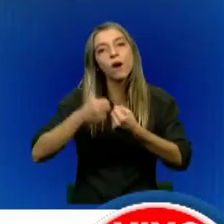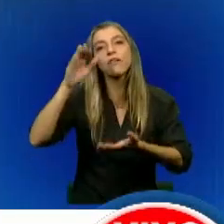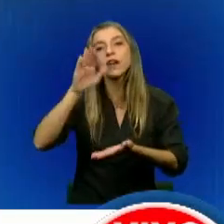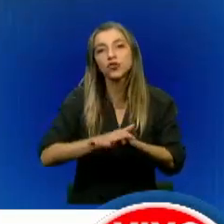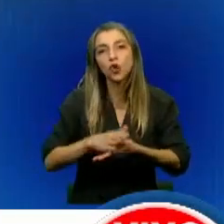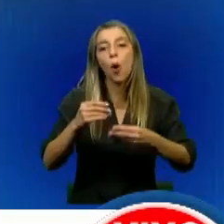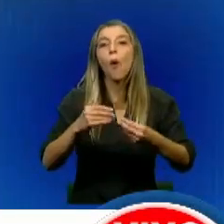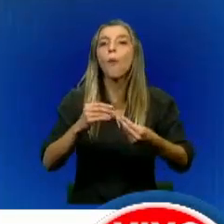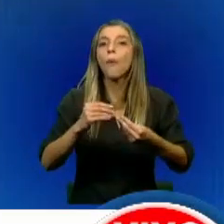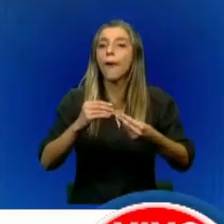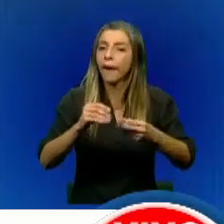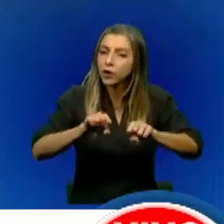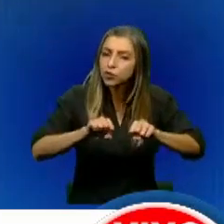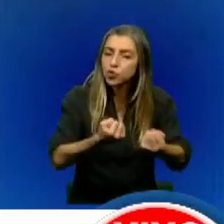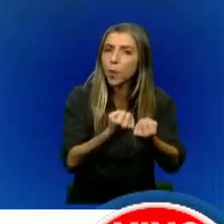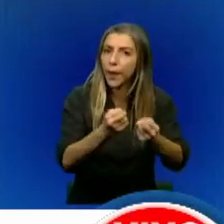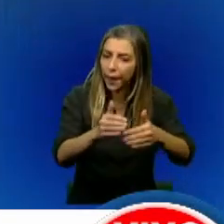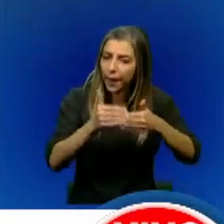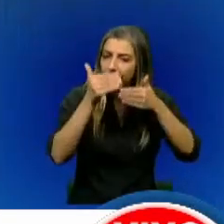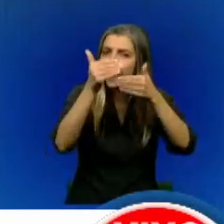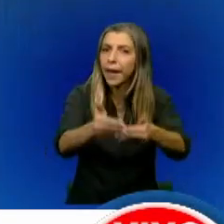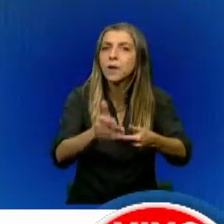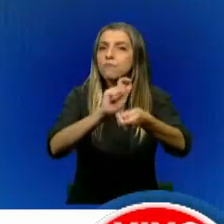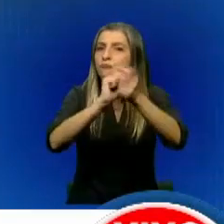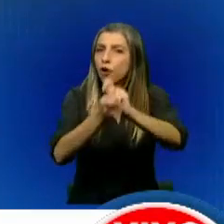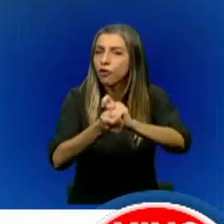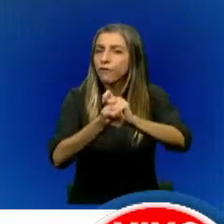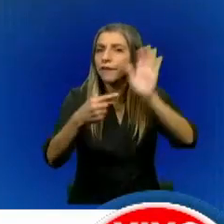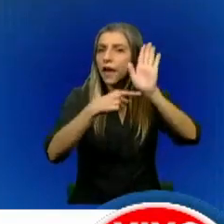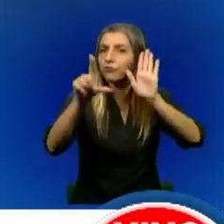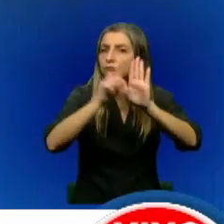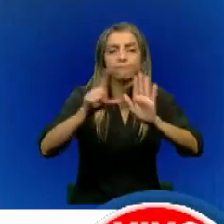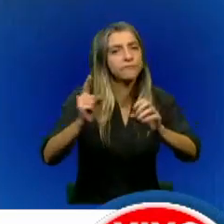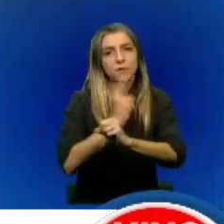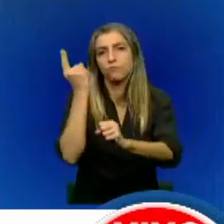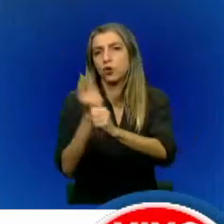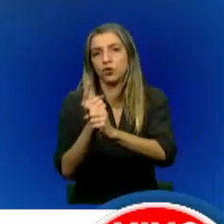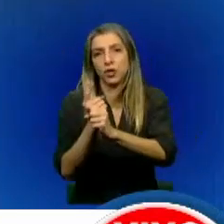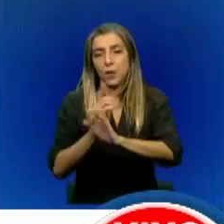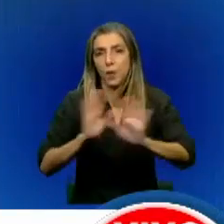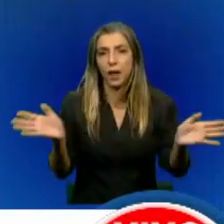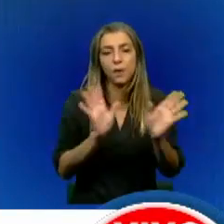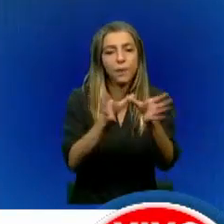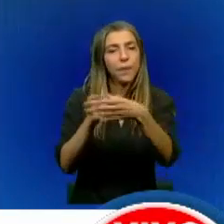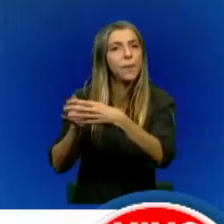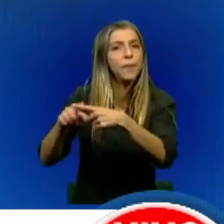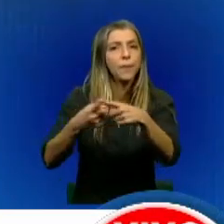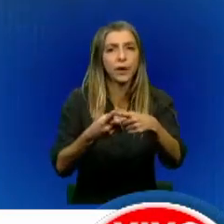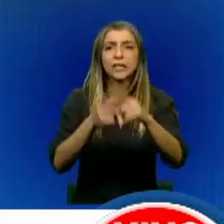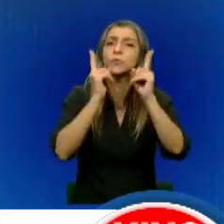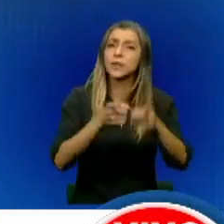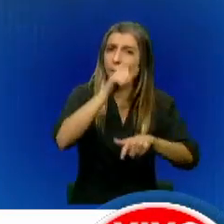suspender el derecho que tienen los partidos políticos y los